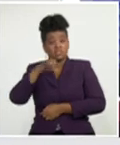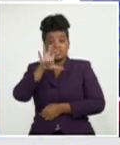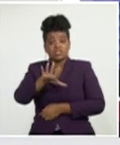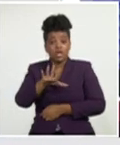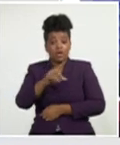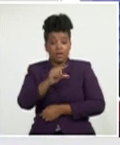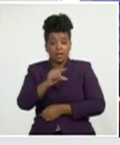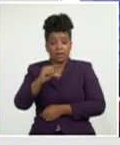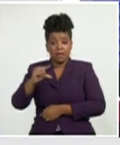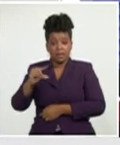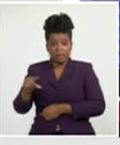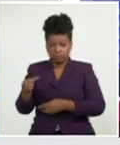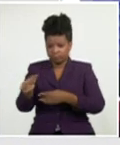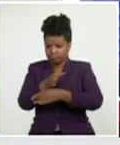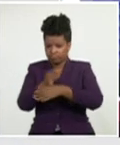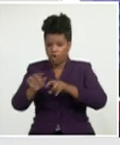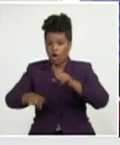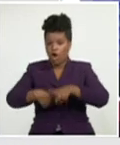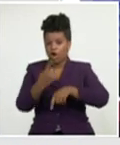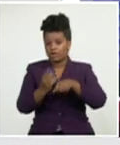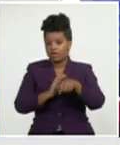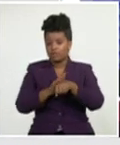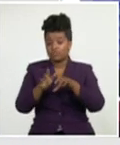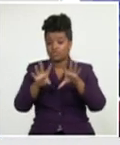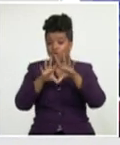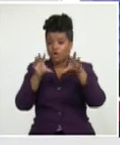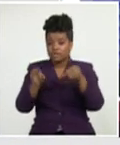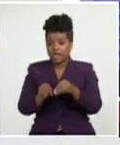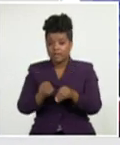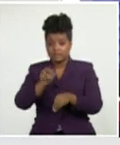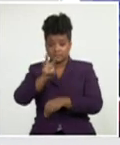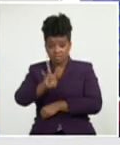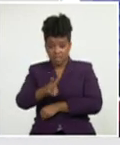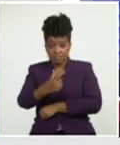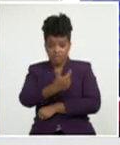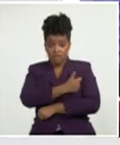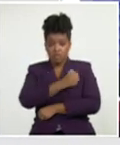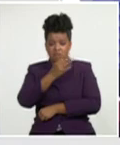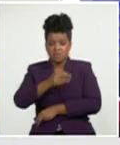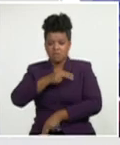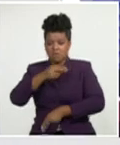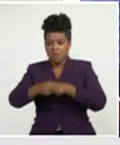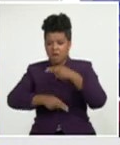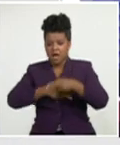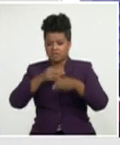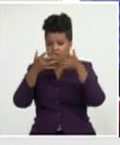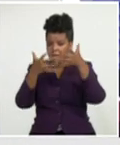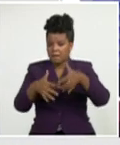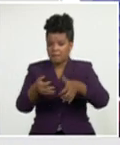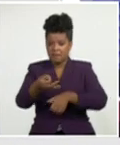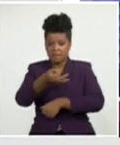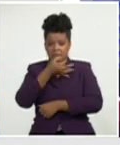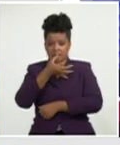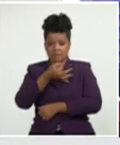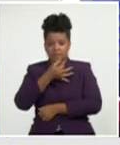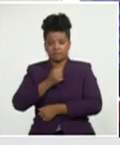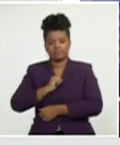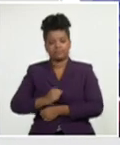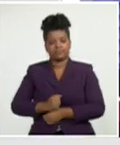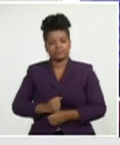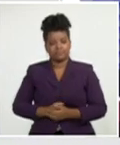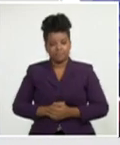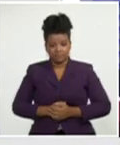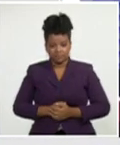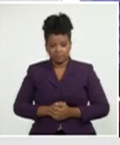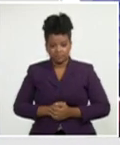vacunales anti-COVID-19. De este total, 3 son del Instituto Finlay de Vacunas: Soberana 02, Soberana